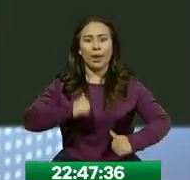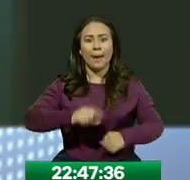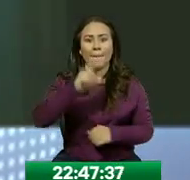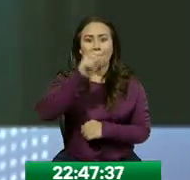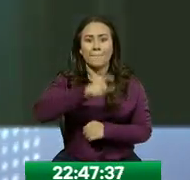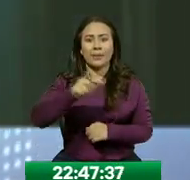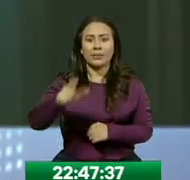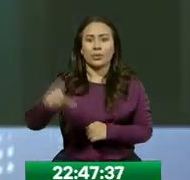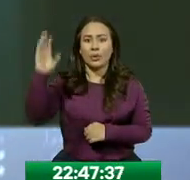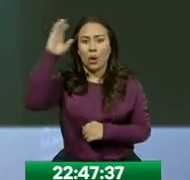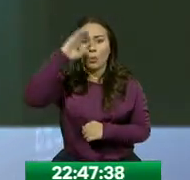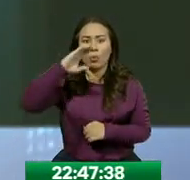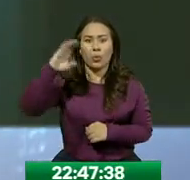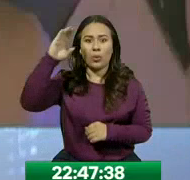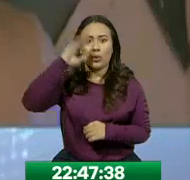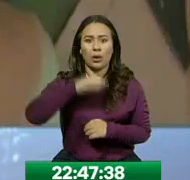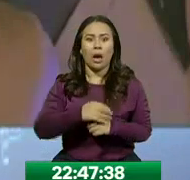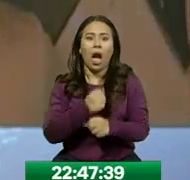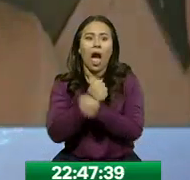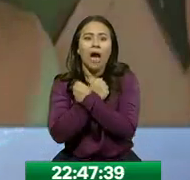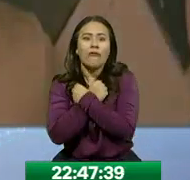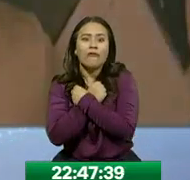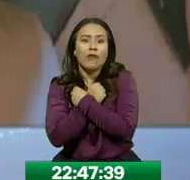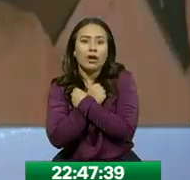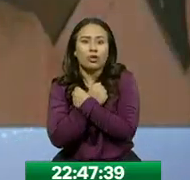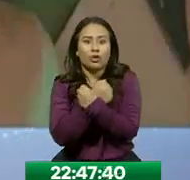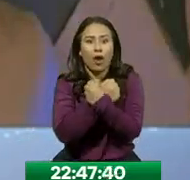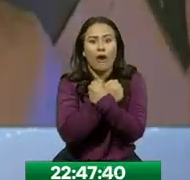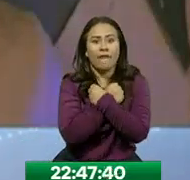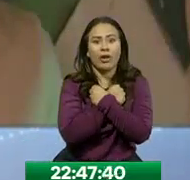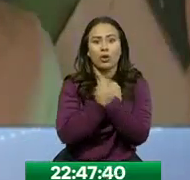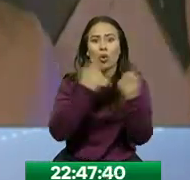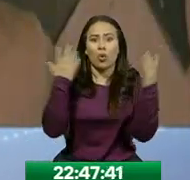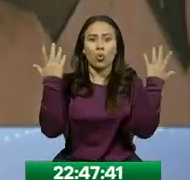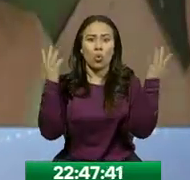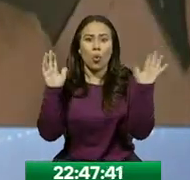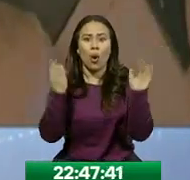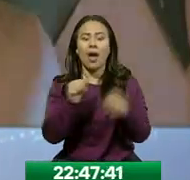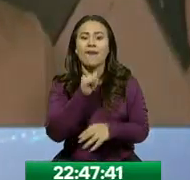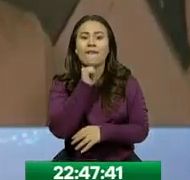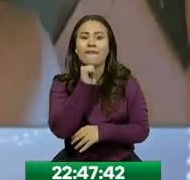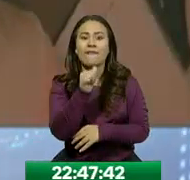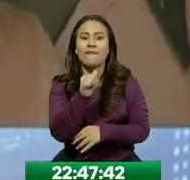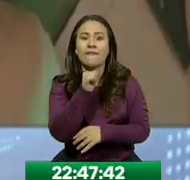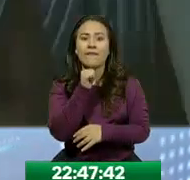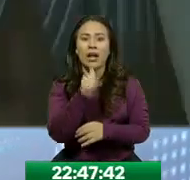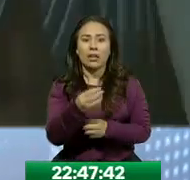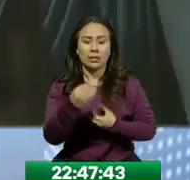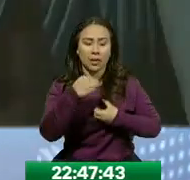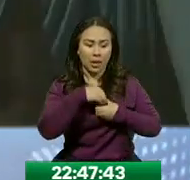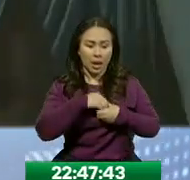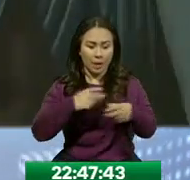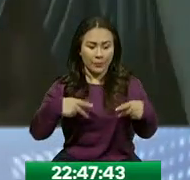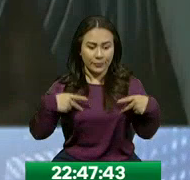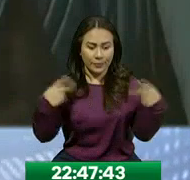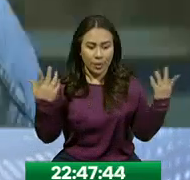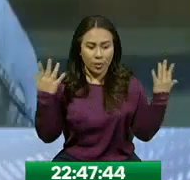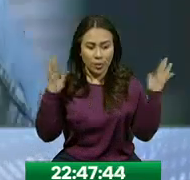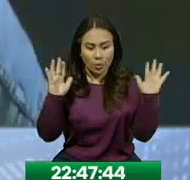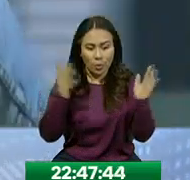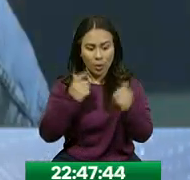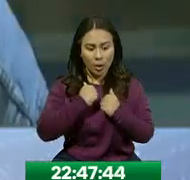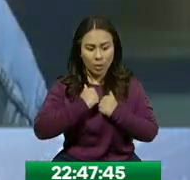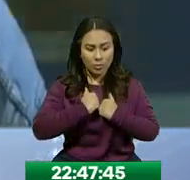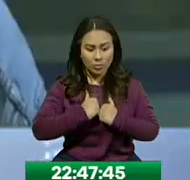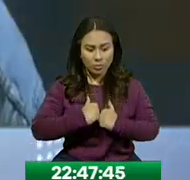buscan un poco más de afecto y muchas veces no lo tienen. Le falta algo en su vida. Las personas pueden decir,